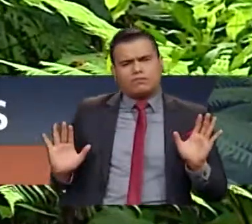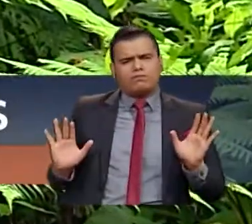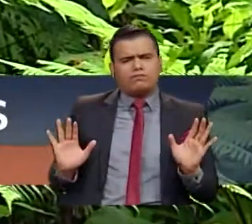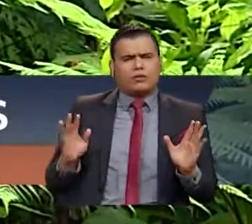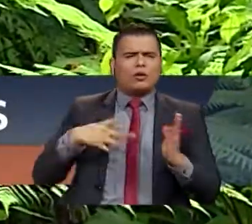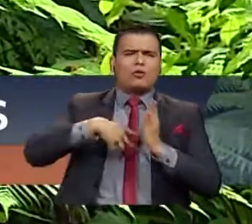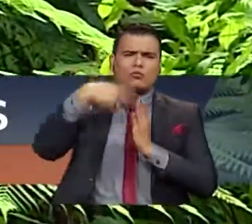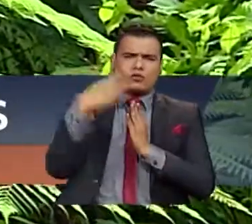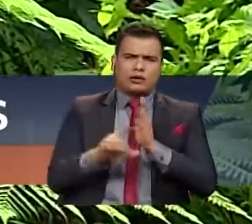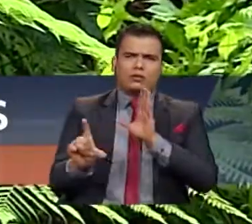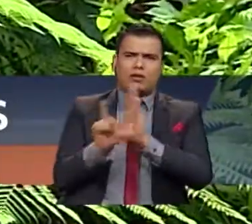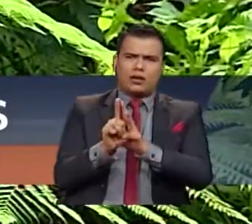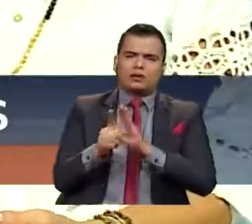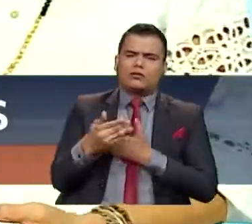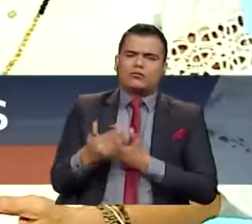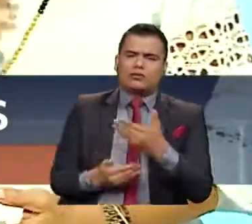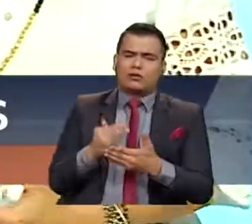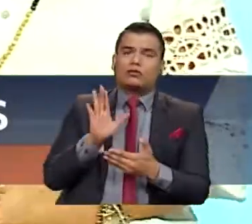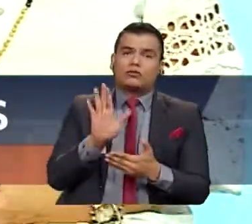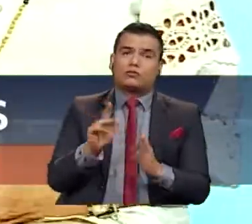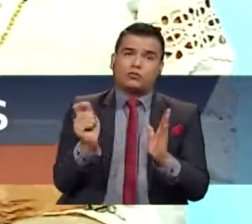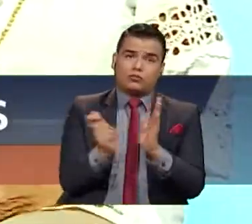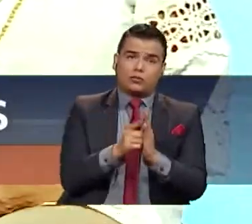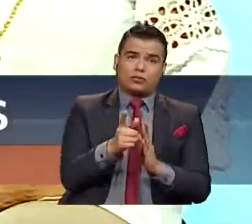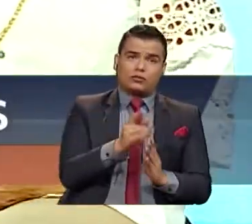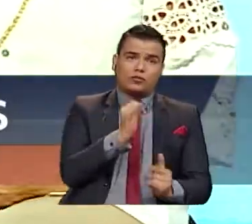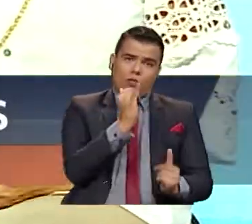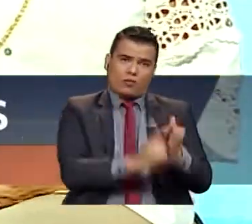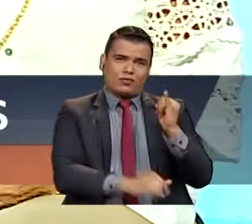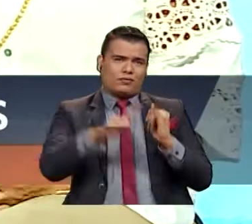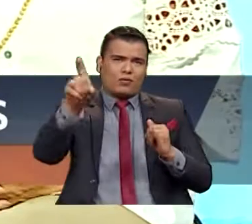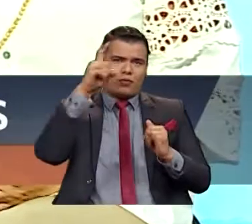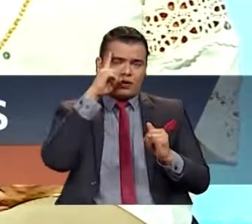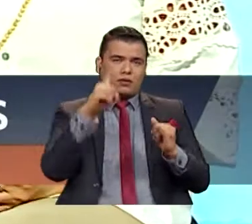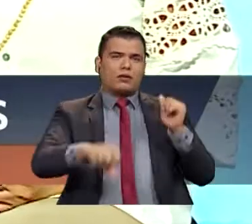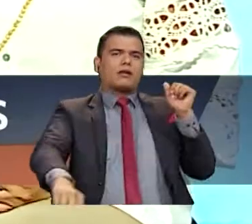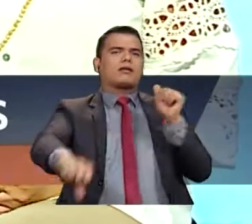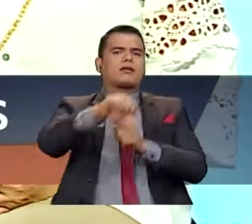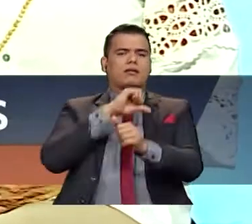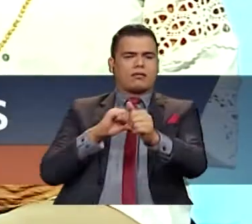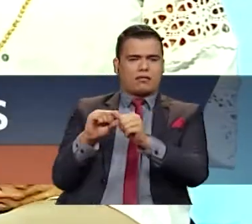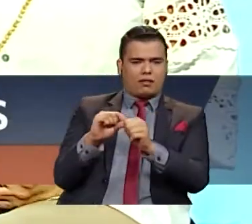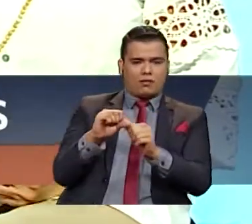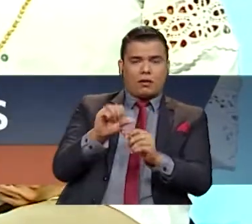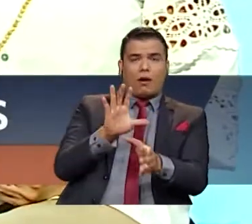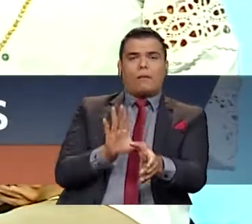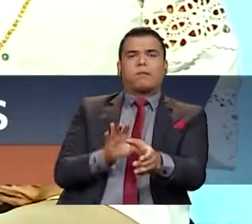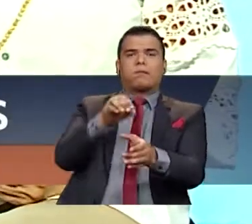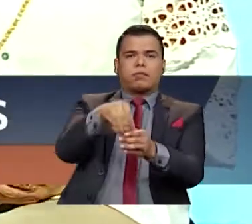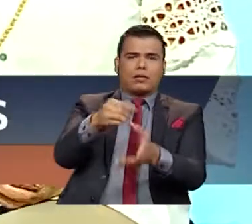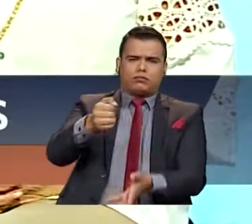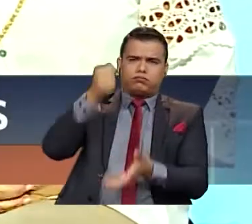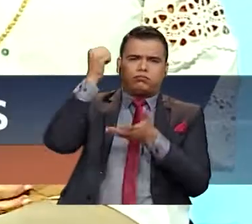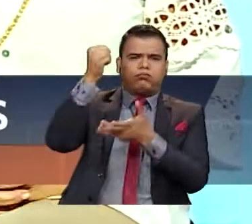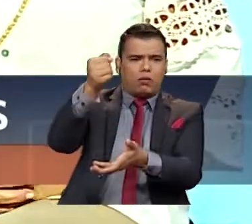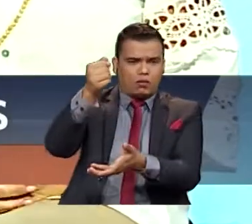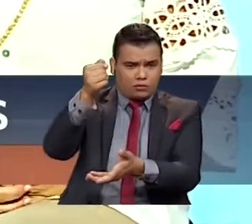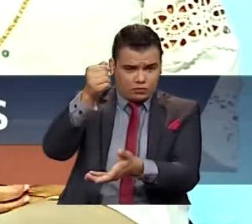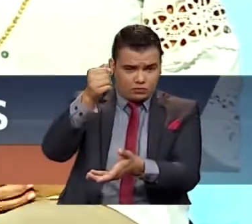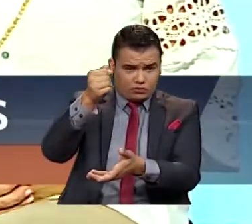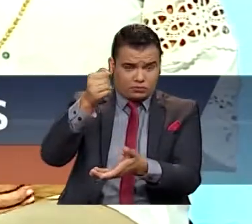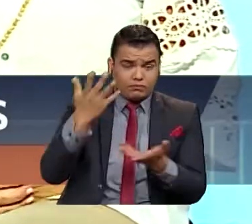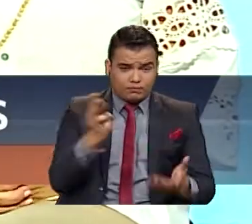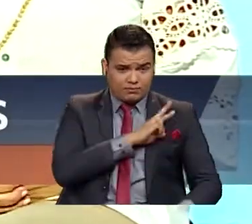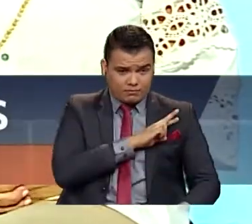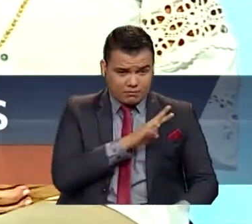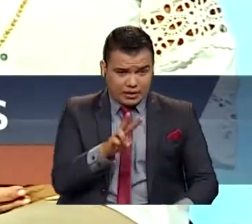avanzando el proyecto de ley, pero también quedaría para el final de este gobierno y el próximo gobierno centralizándose los recursos. Y el